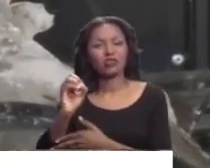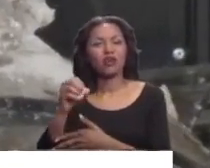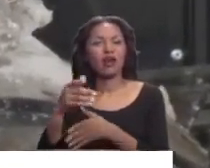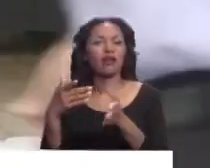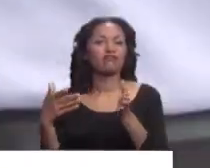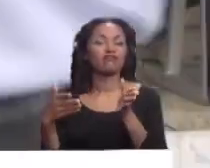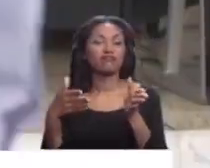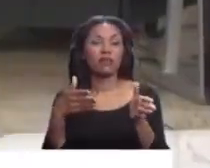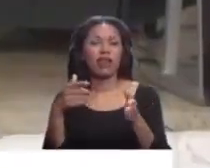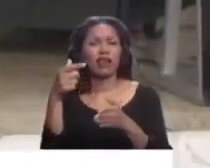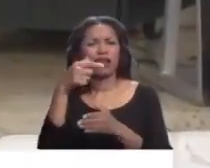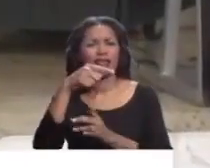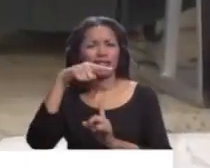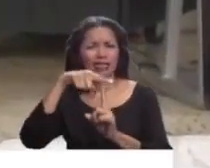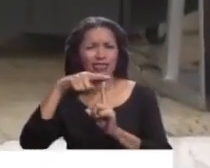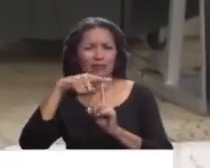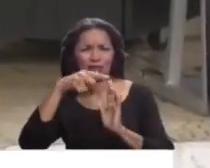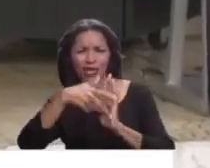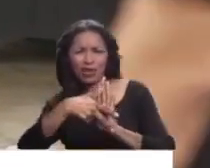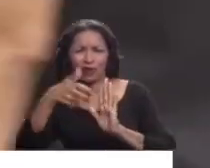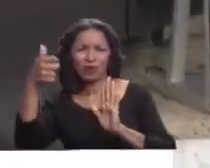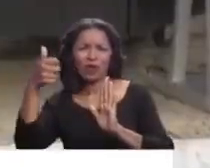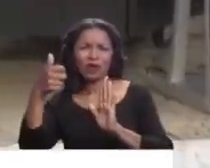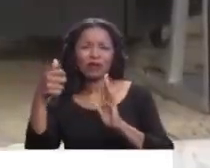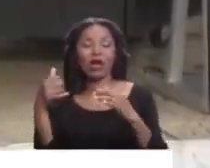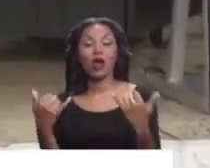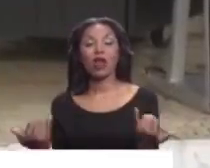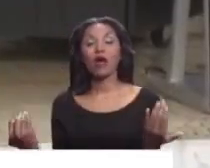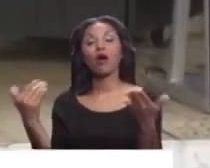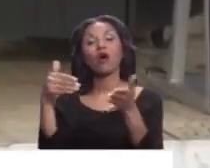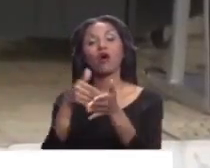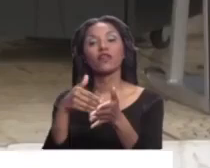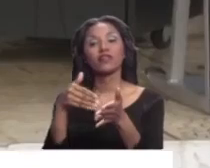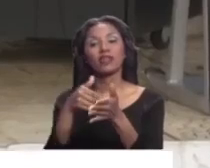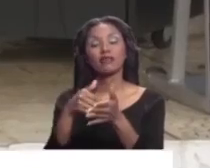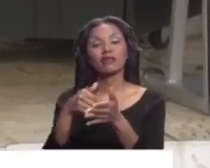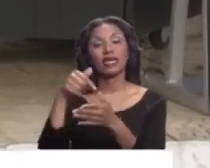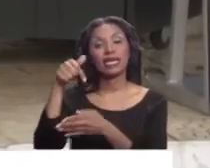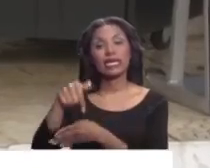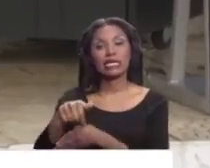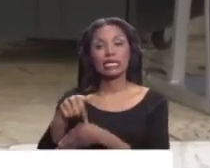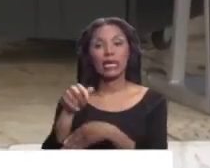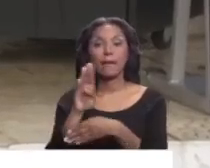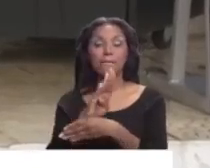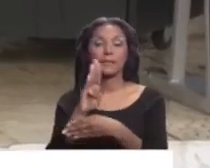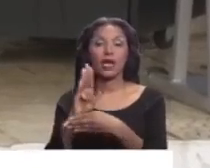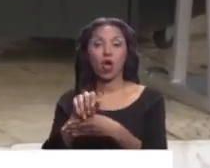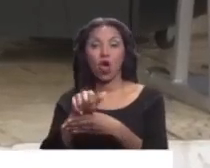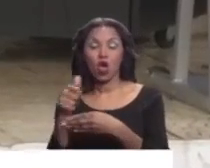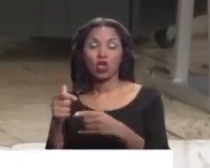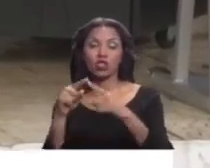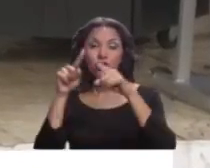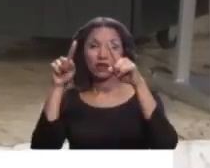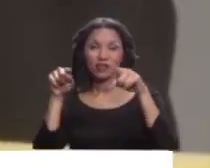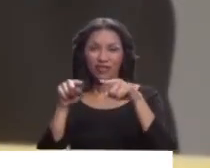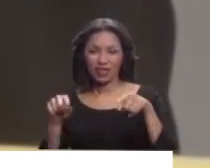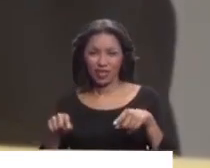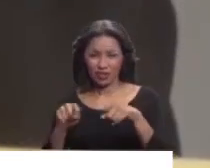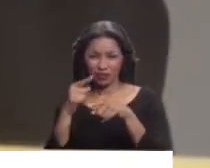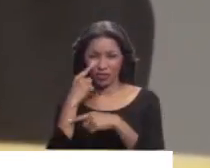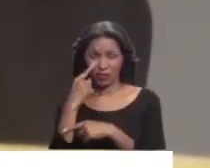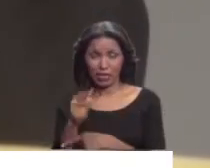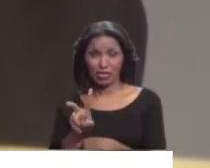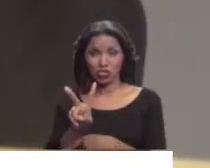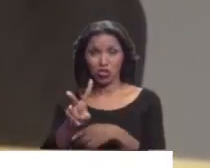armados ingresaron y se llevaron una fuerte suma de dinero. Ahora nuevamente regresan al Banco General y se llevan aparentemente